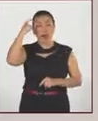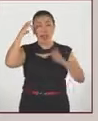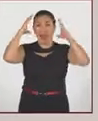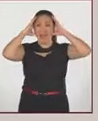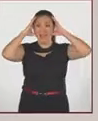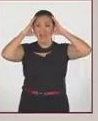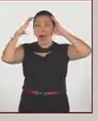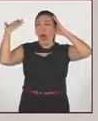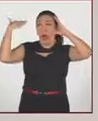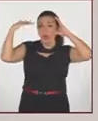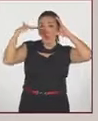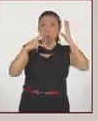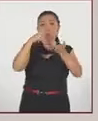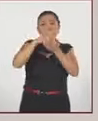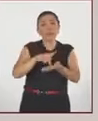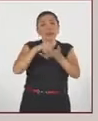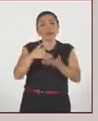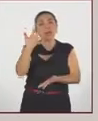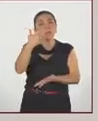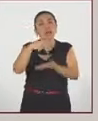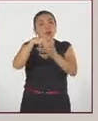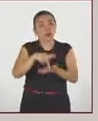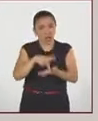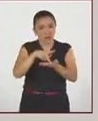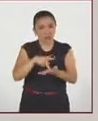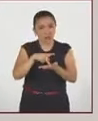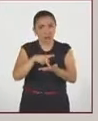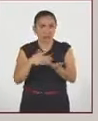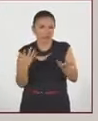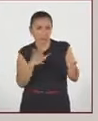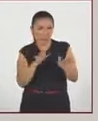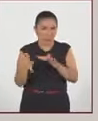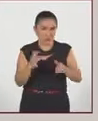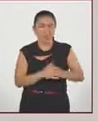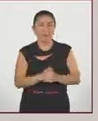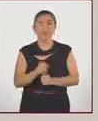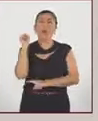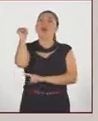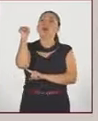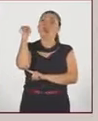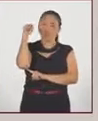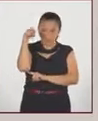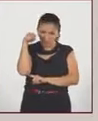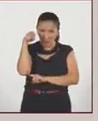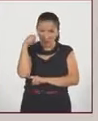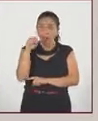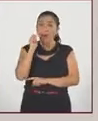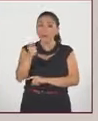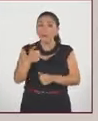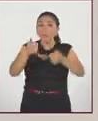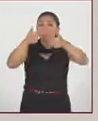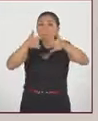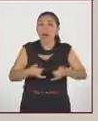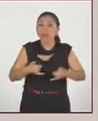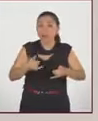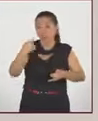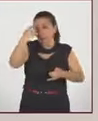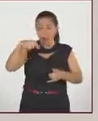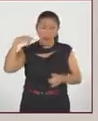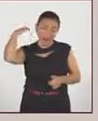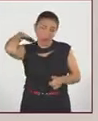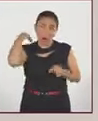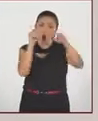en promedio. Esos 5 kilos es una posición o una carga que le estamos transmitiendo a la columna